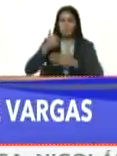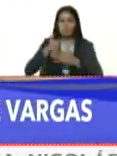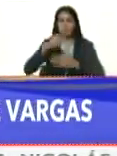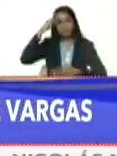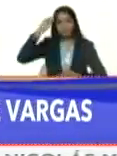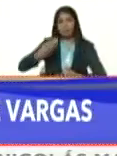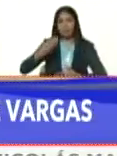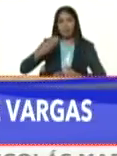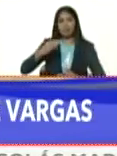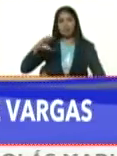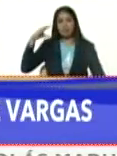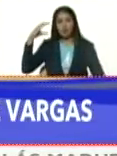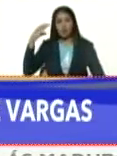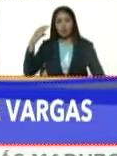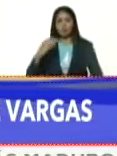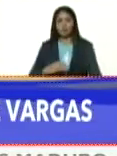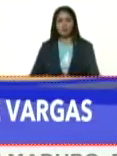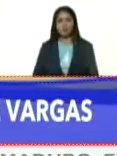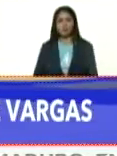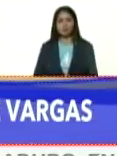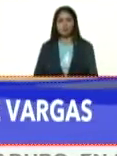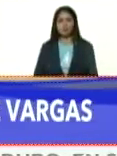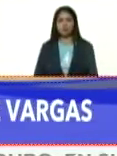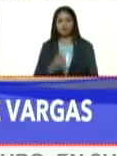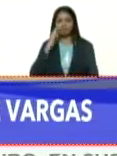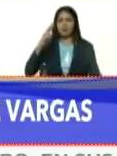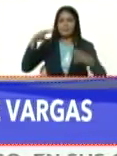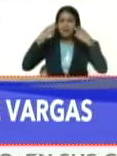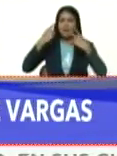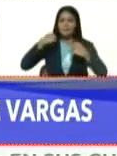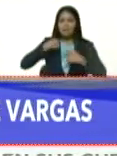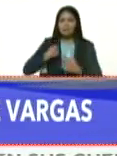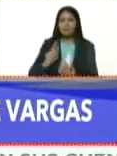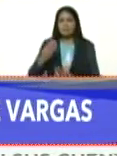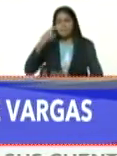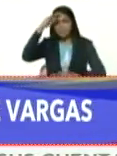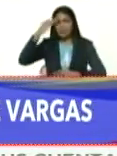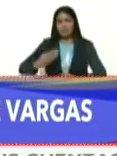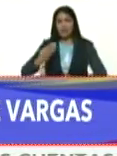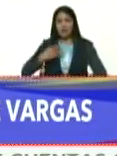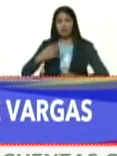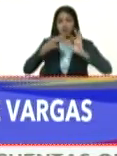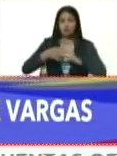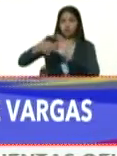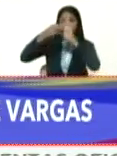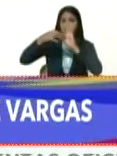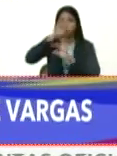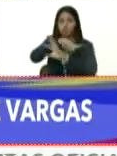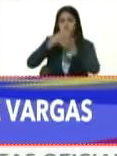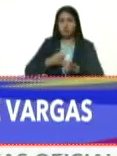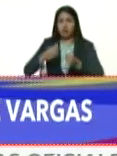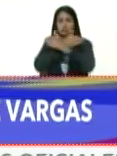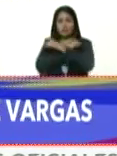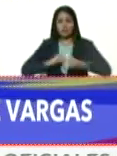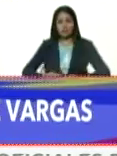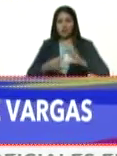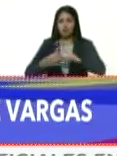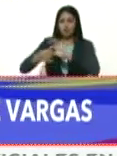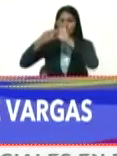Militares de Colombia, que me escuchan, unamos en una sola fuerza militar